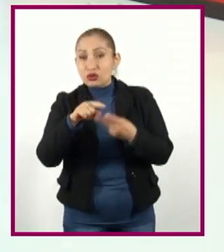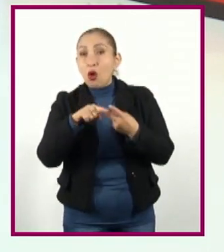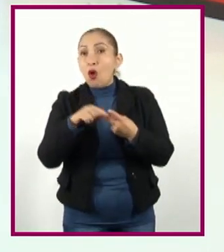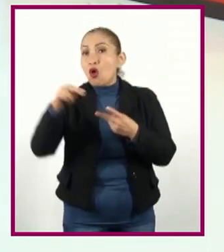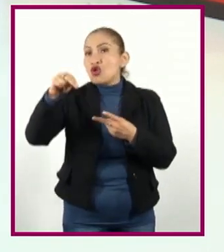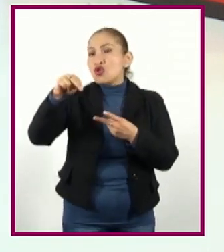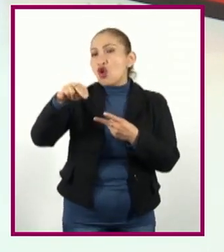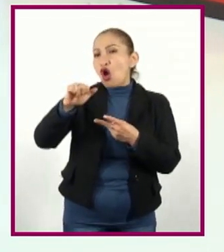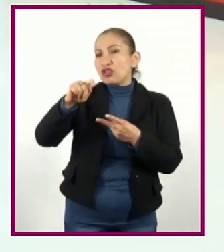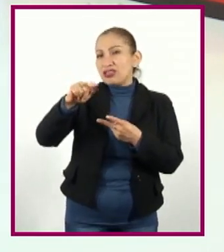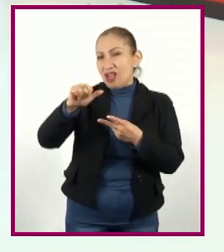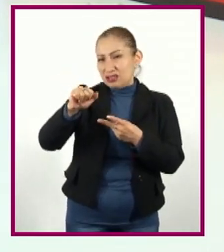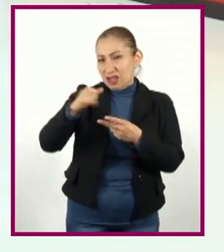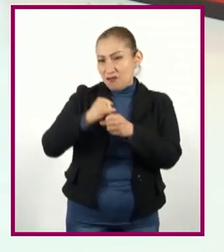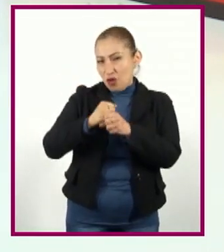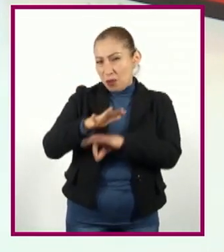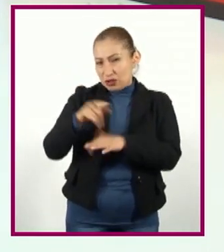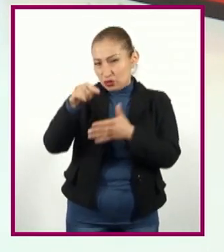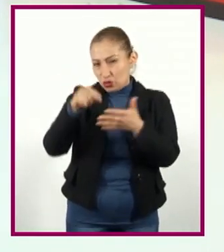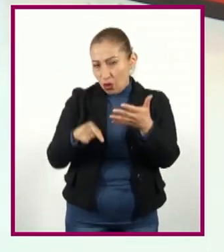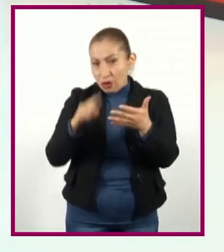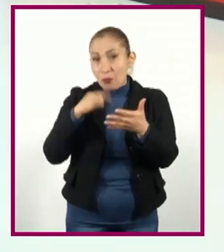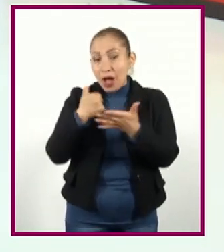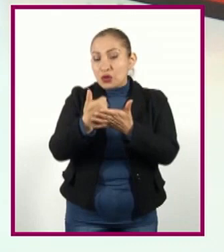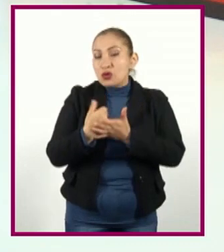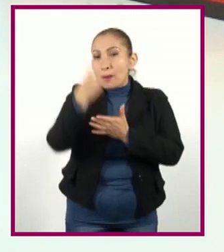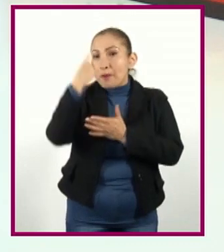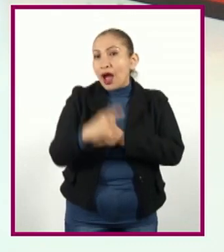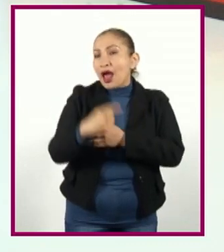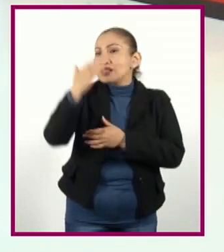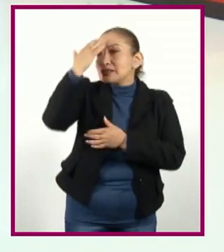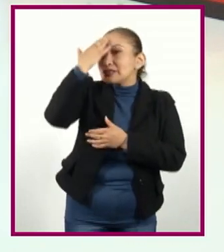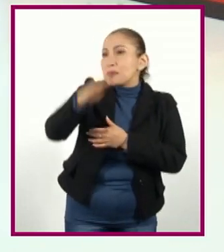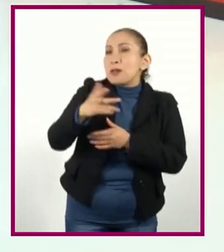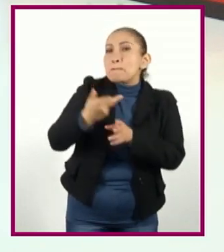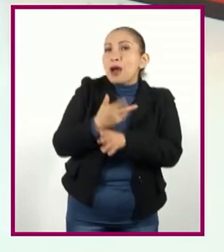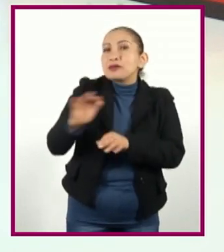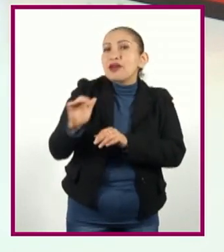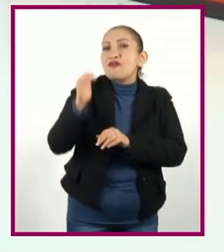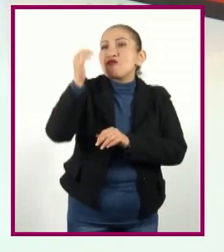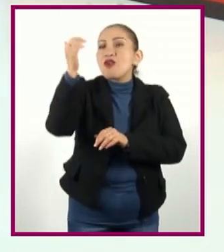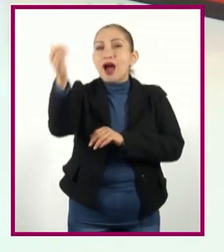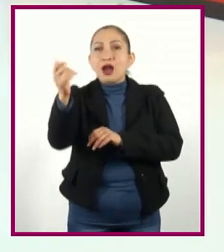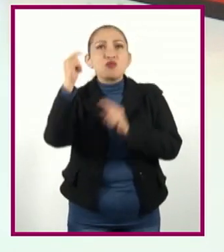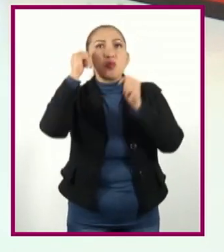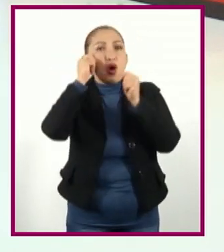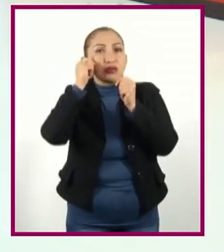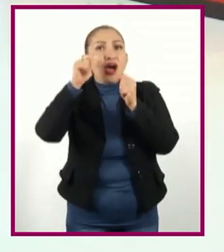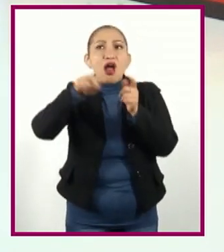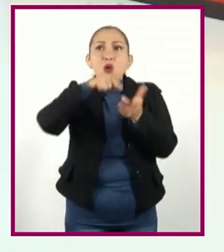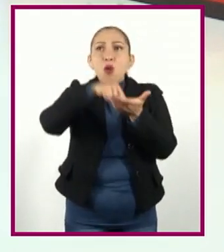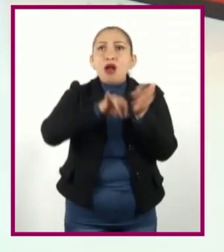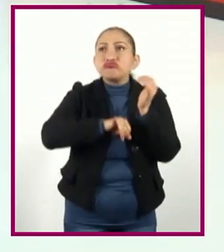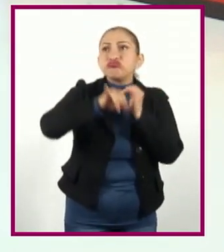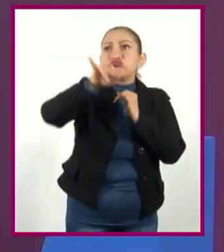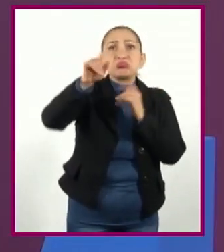nos dan la facilidad de estar informados de distintos sucesos, aunque se hayan llevado a cabo en lugares